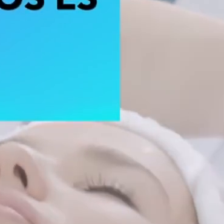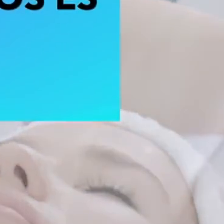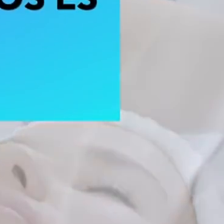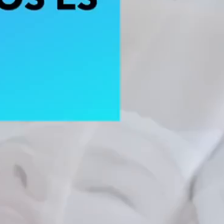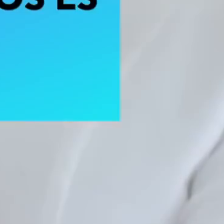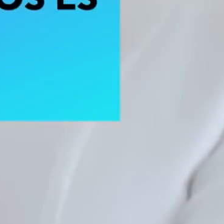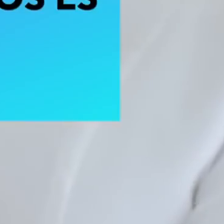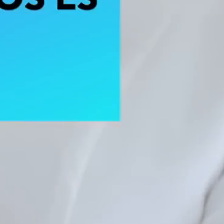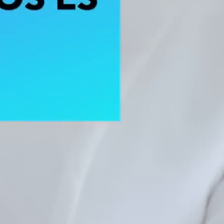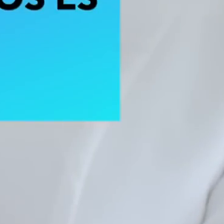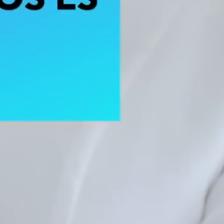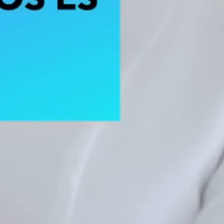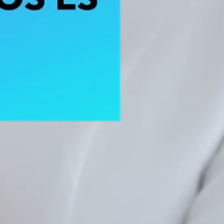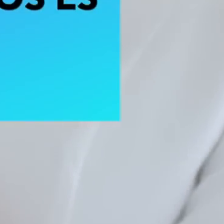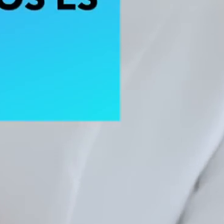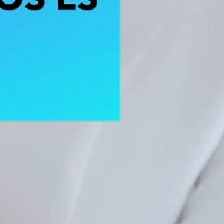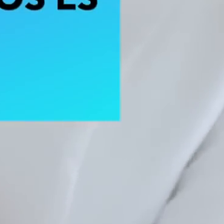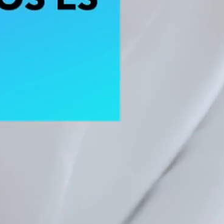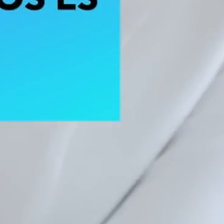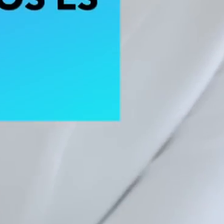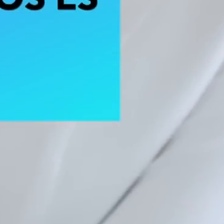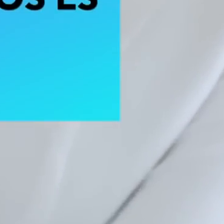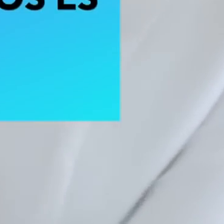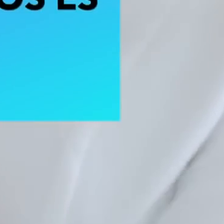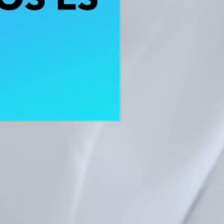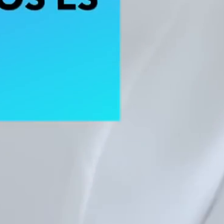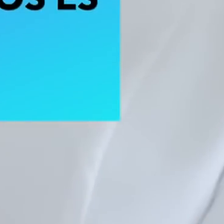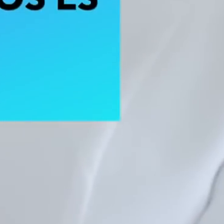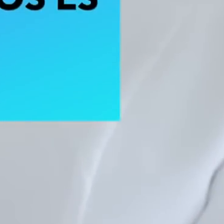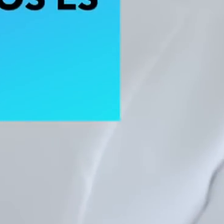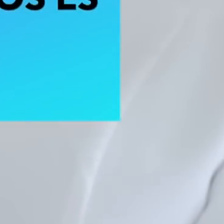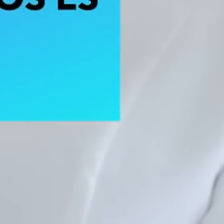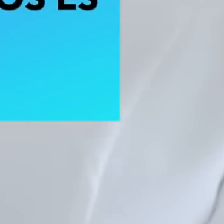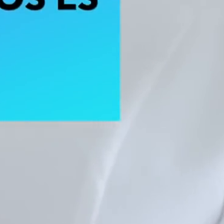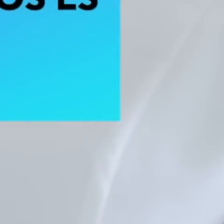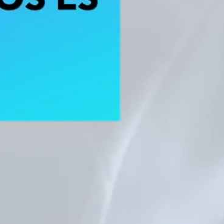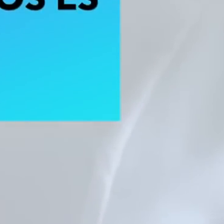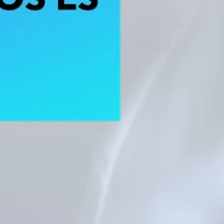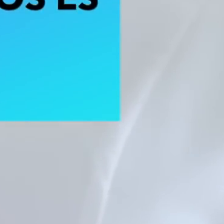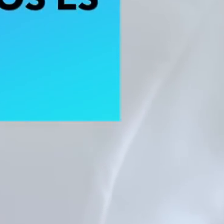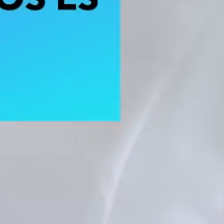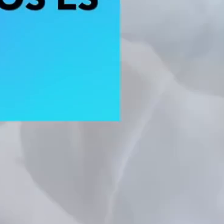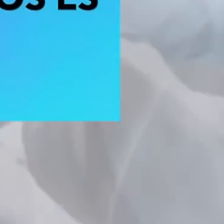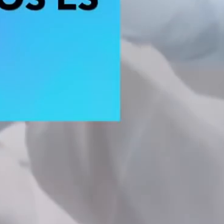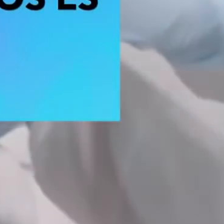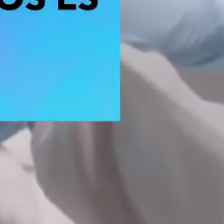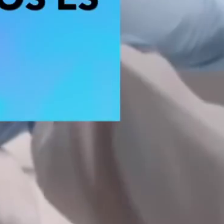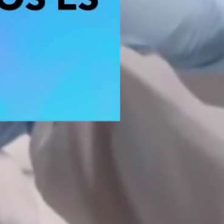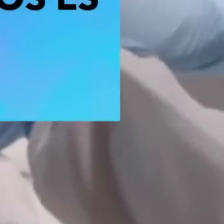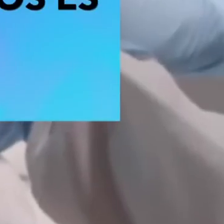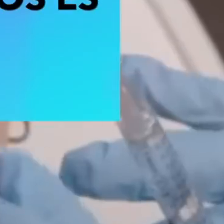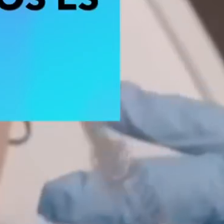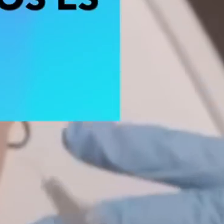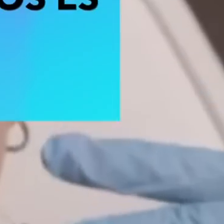y aseguran que la única especialidad que evalúa diagnostica trata y maneja todo lo